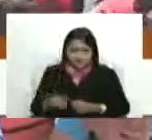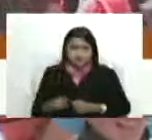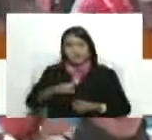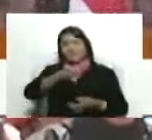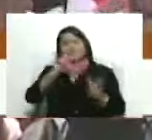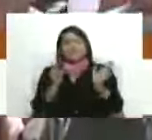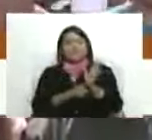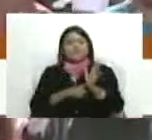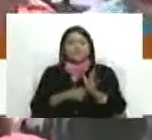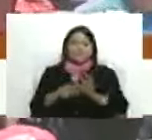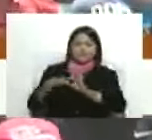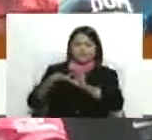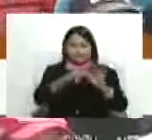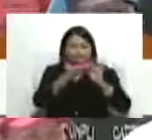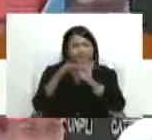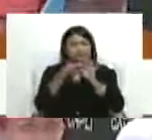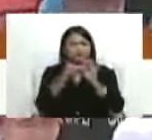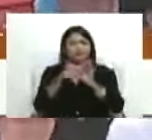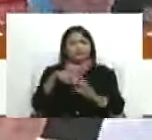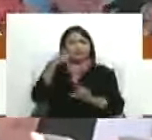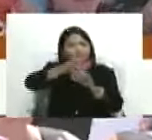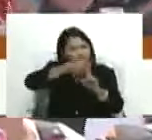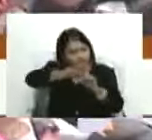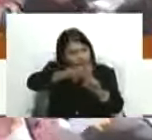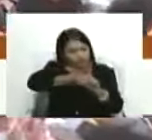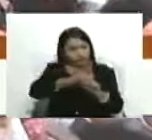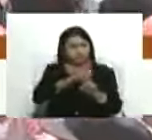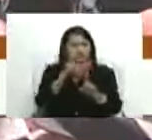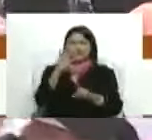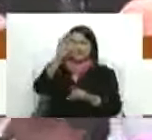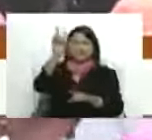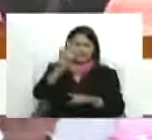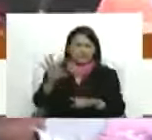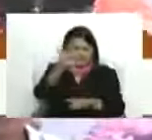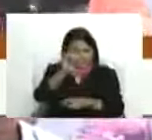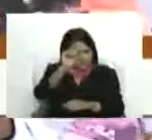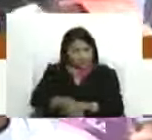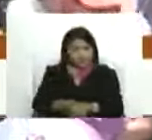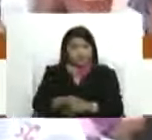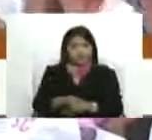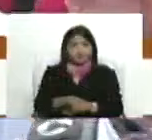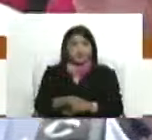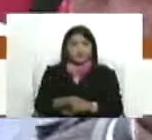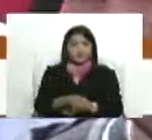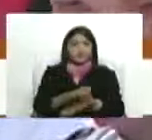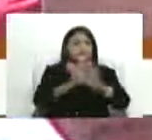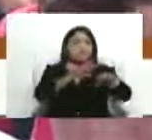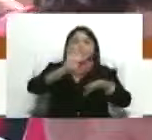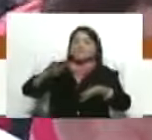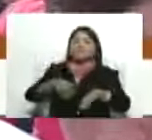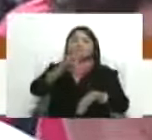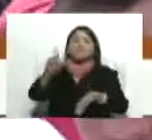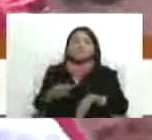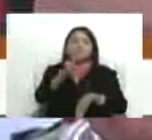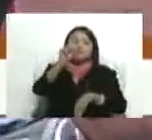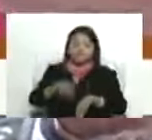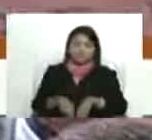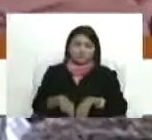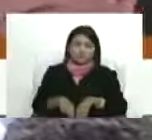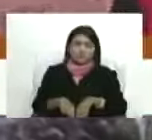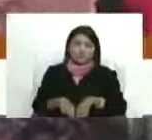está Venezuela unida luchando por el futuro de la patria y nuestra Guaya